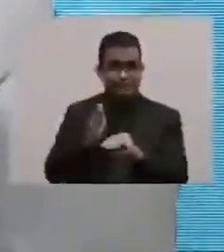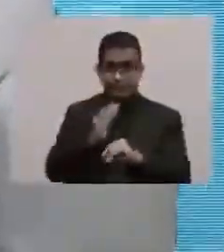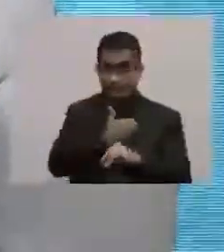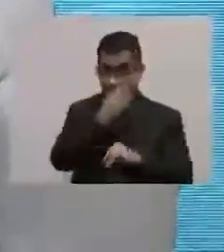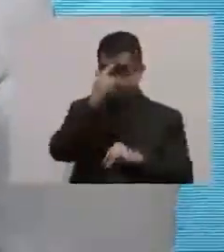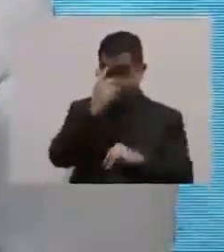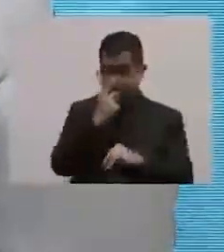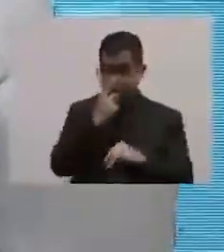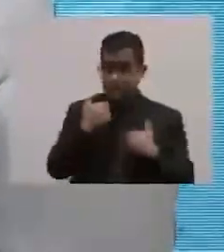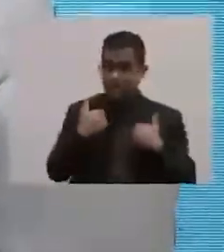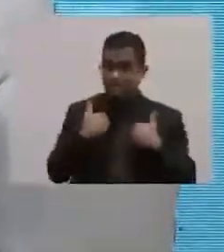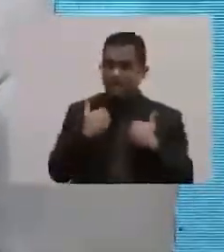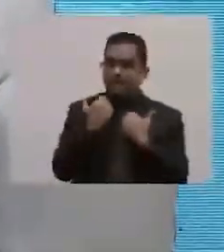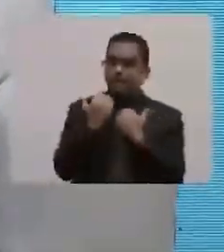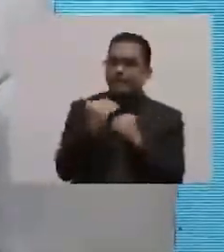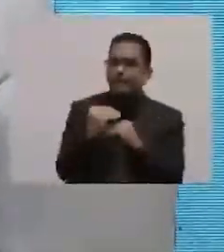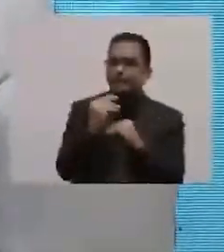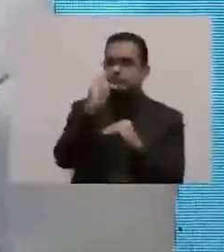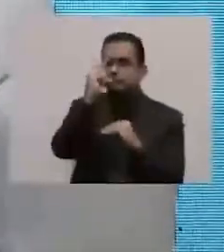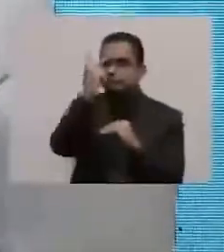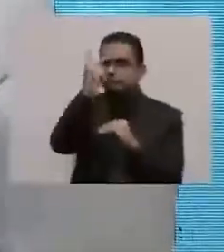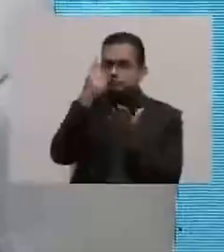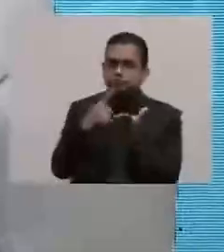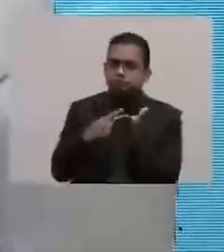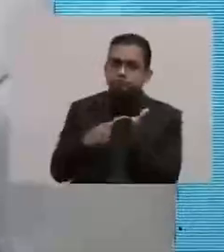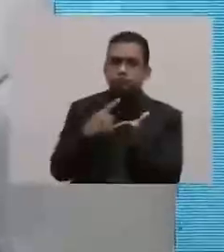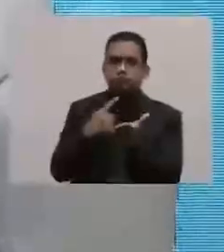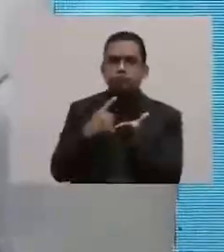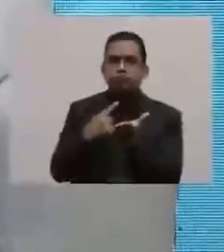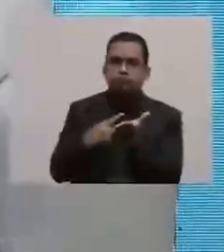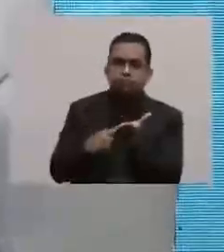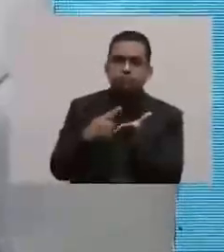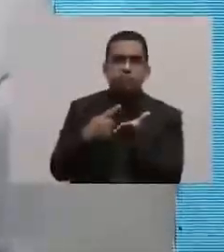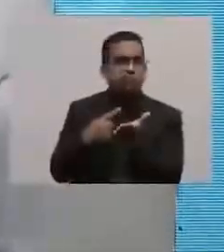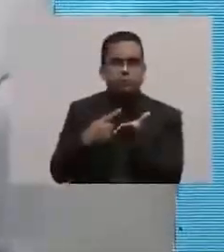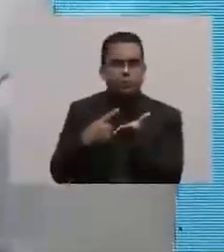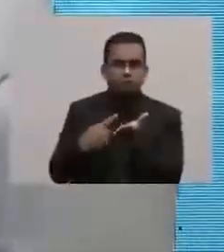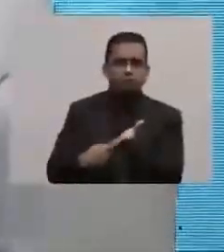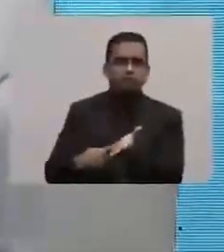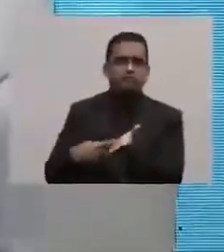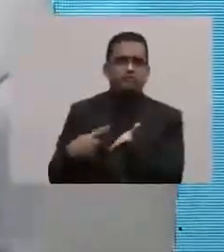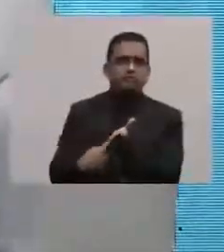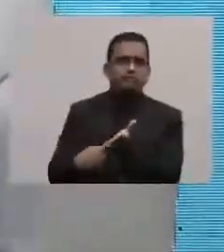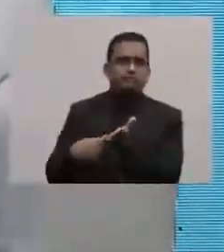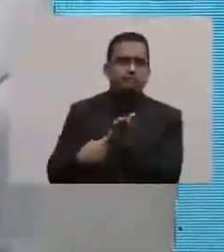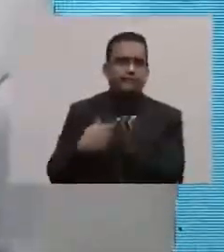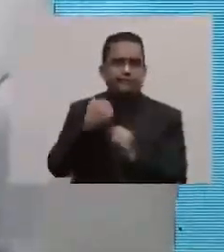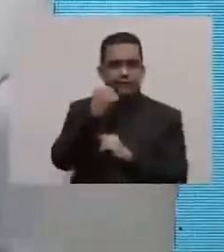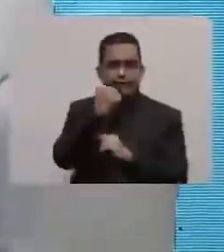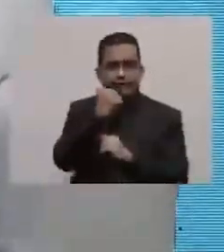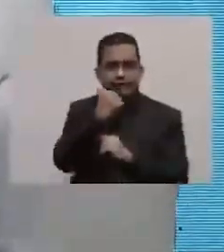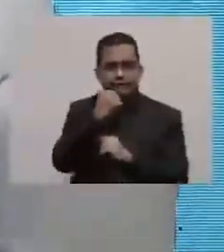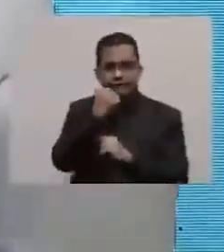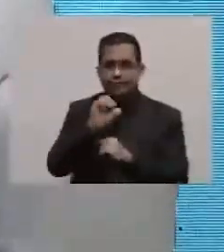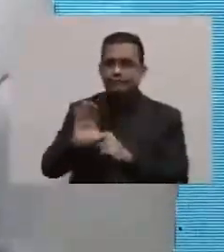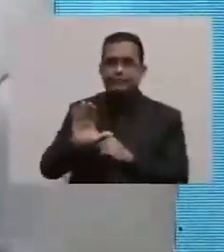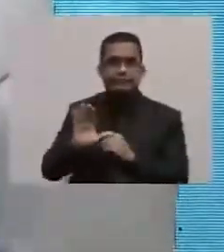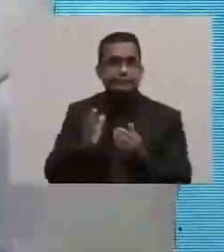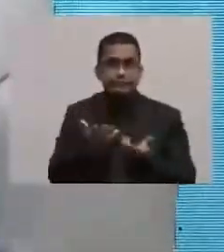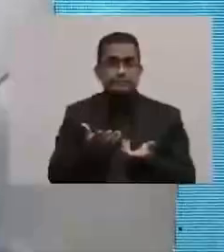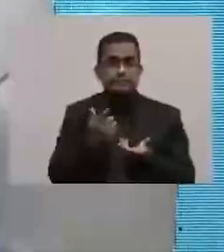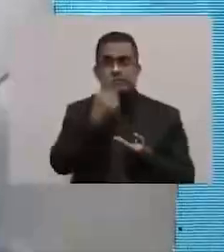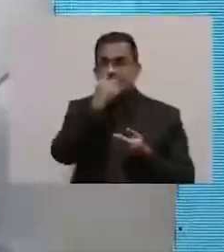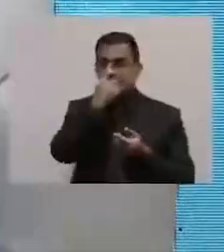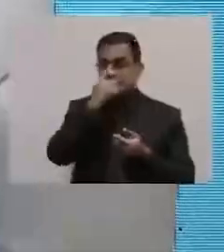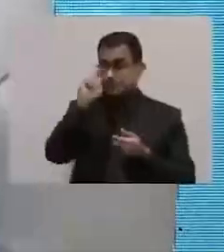como una limitación. Sí que uno debe pensar un poco en términos de que se ignora desde los